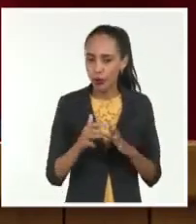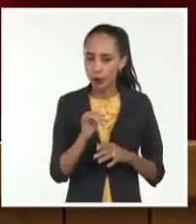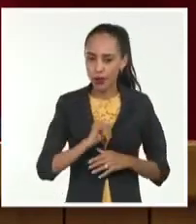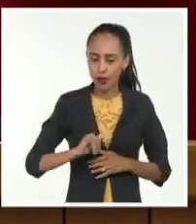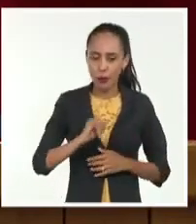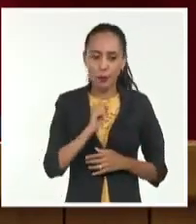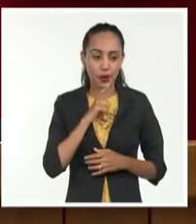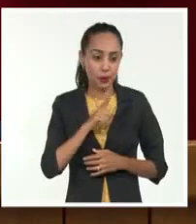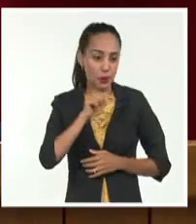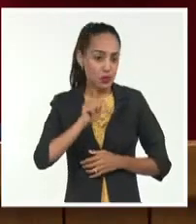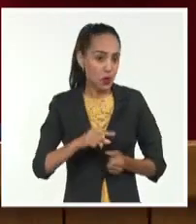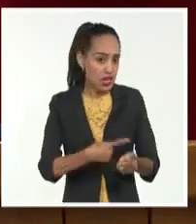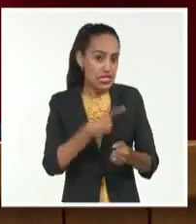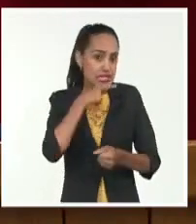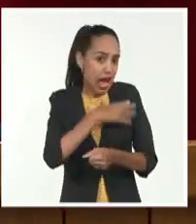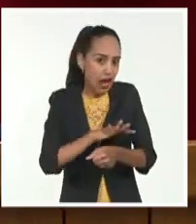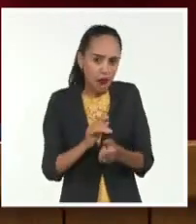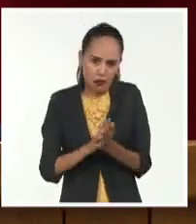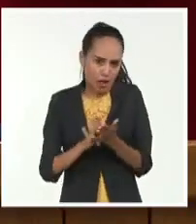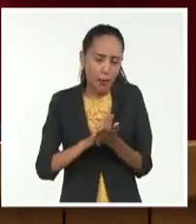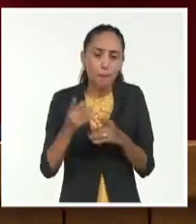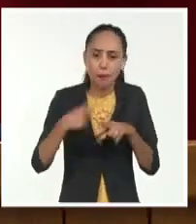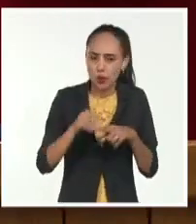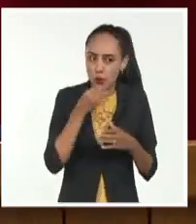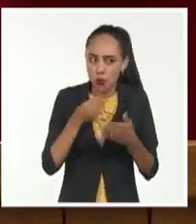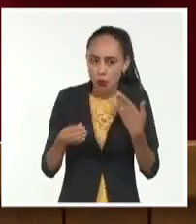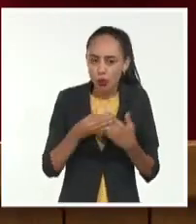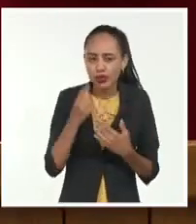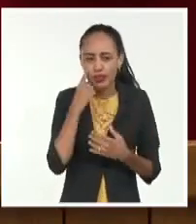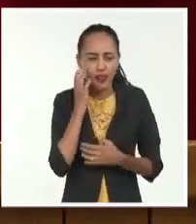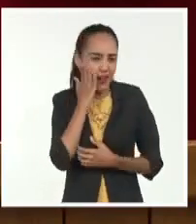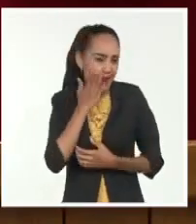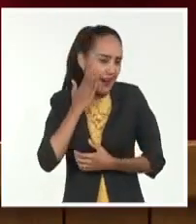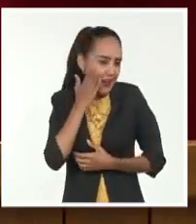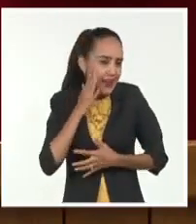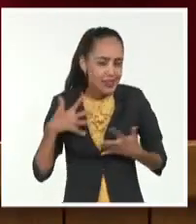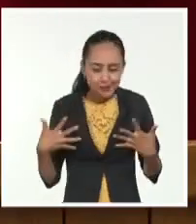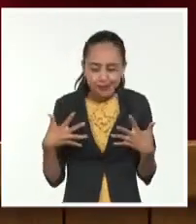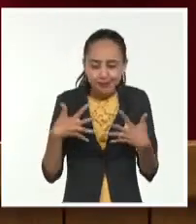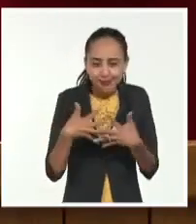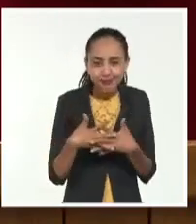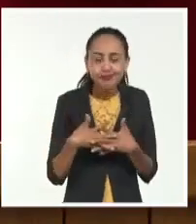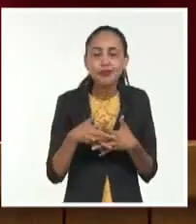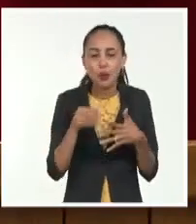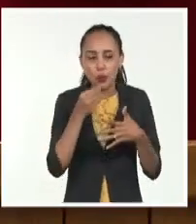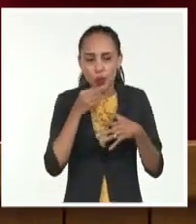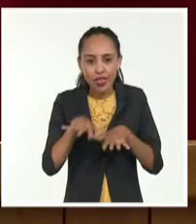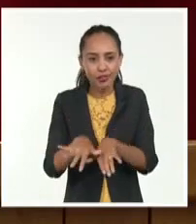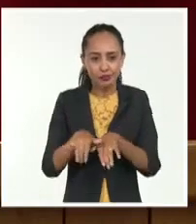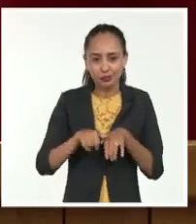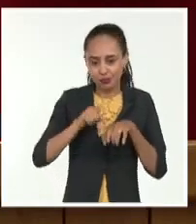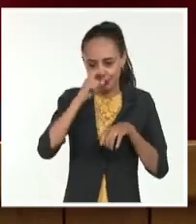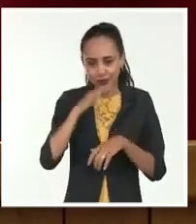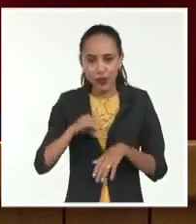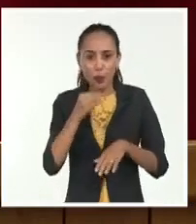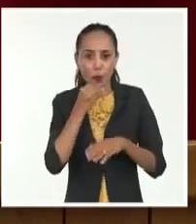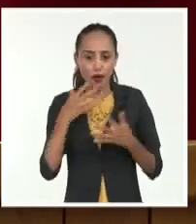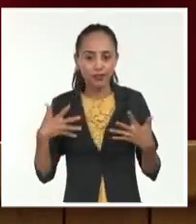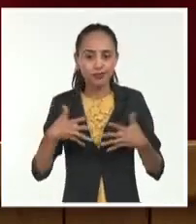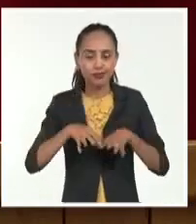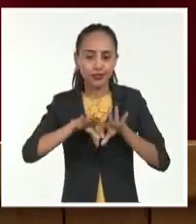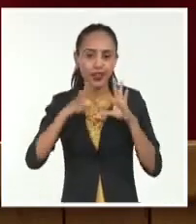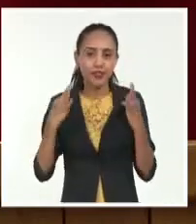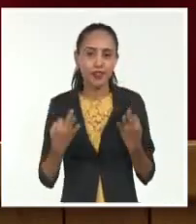maternidades y paternidades en las que en ocasiones no existe ese componente genético, pero sí sobra